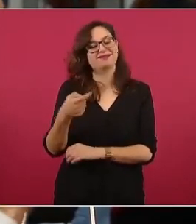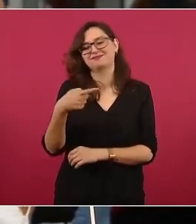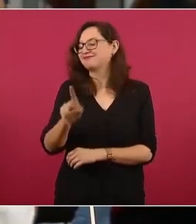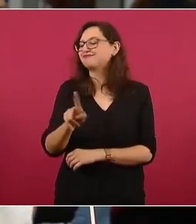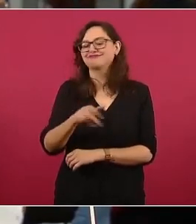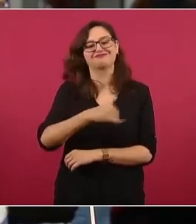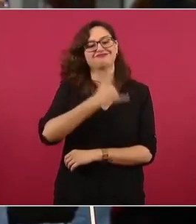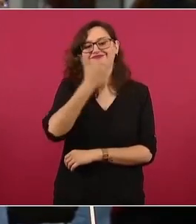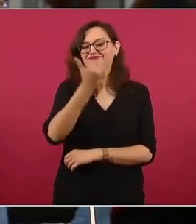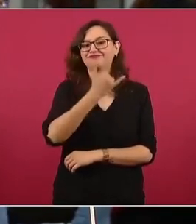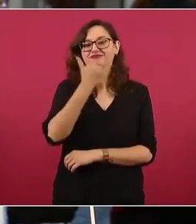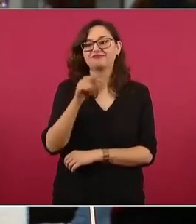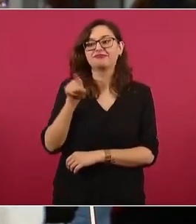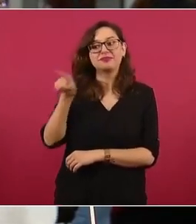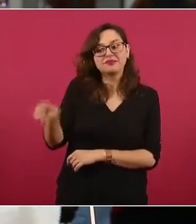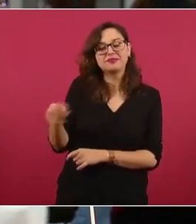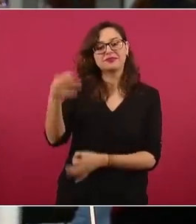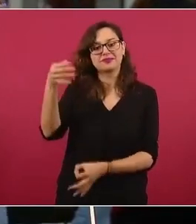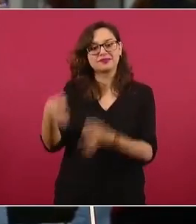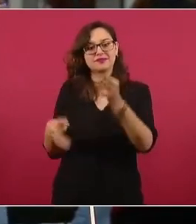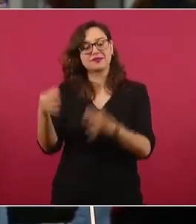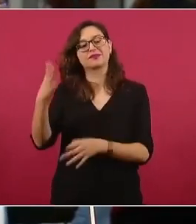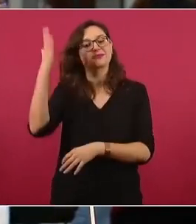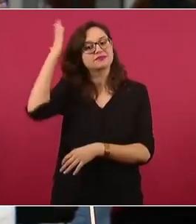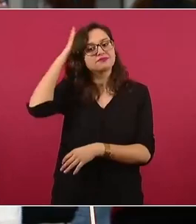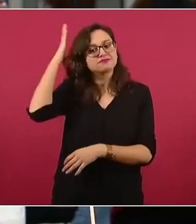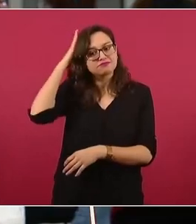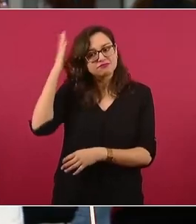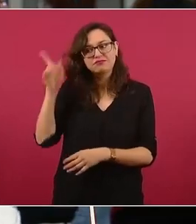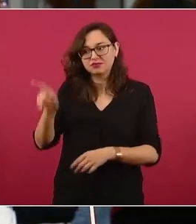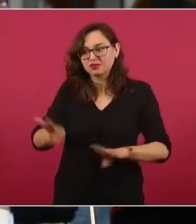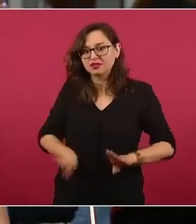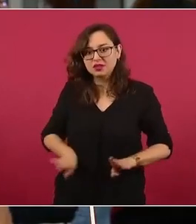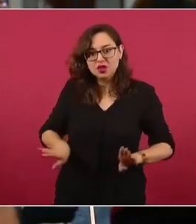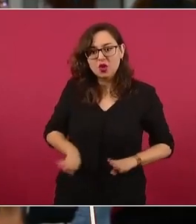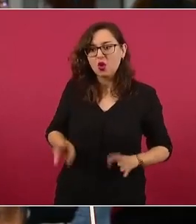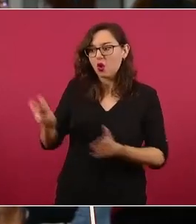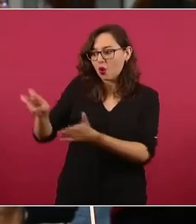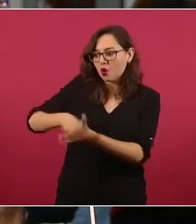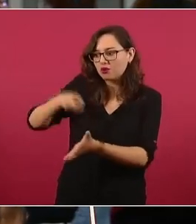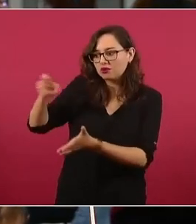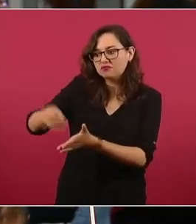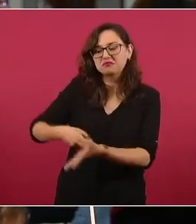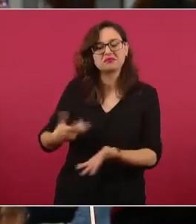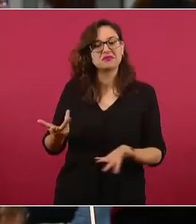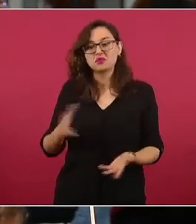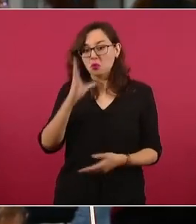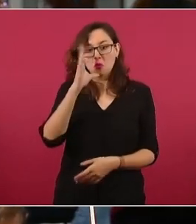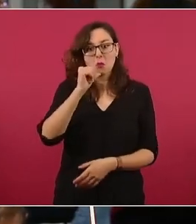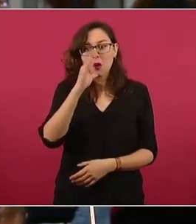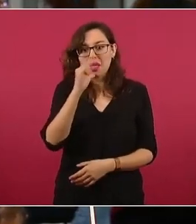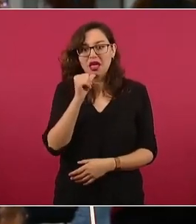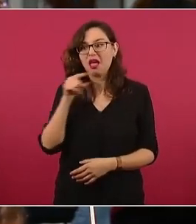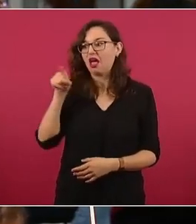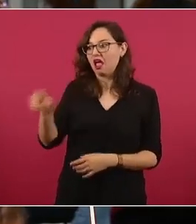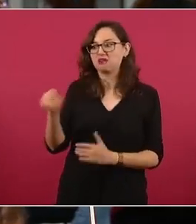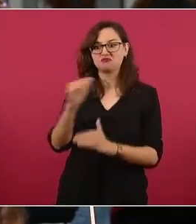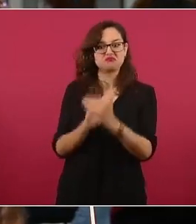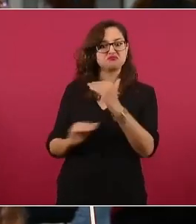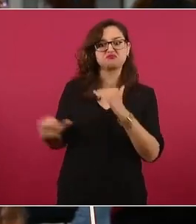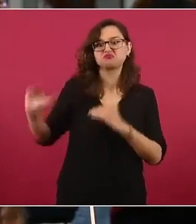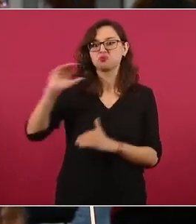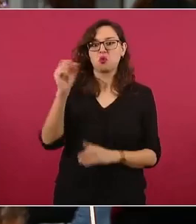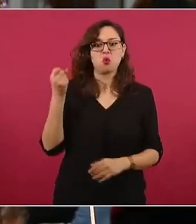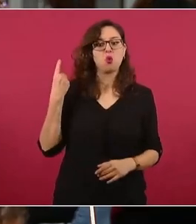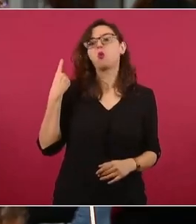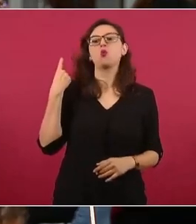mecanismo legal que obligue al fiscal general a ser corregido en su actuación. Es como si nadie estuviera por encima del fiscal y